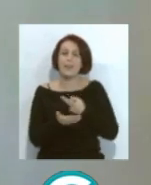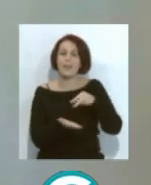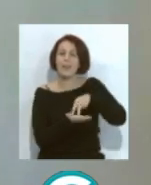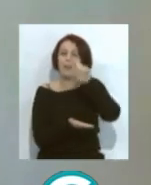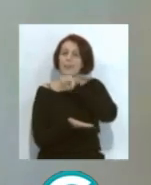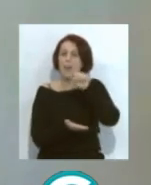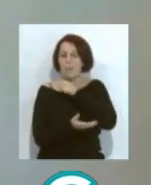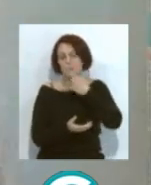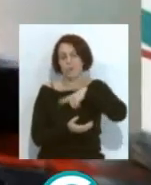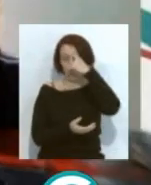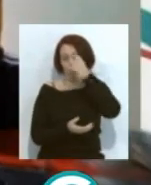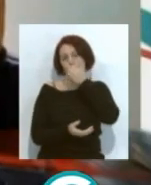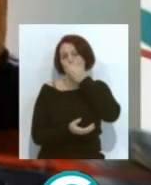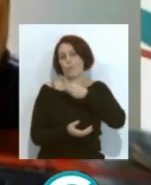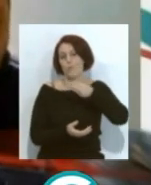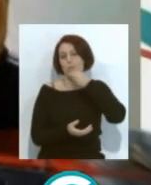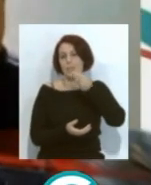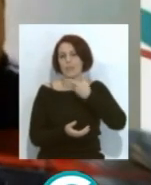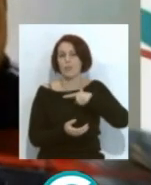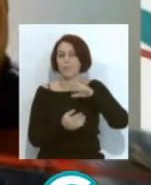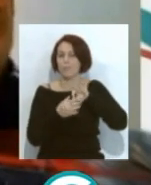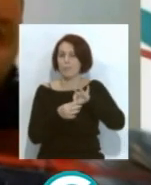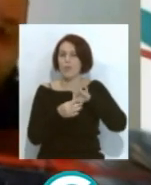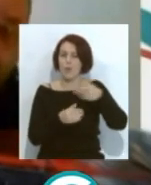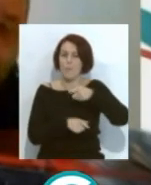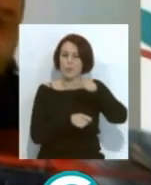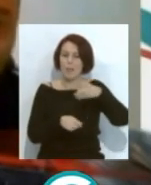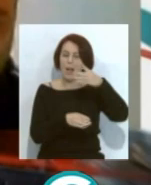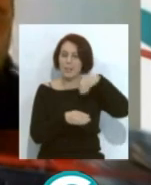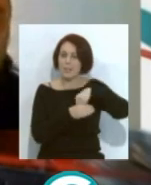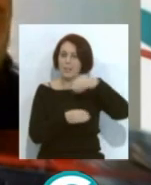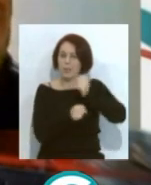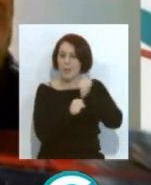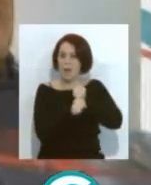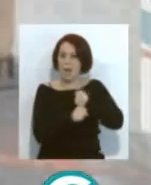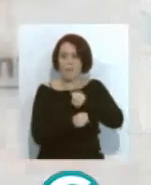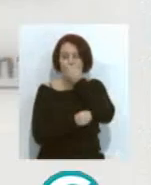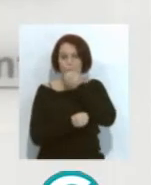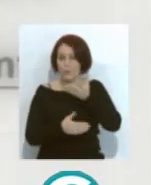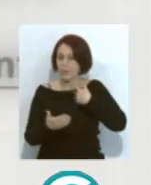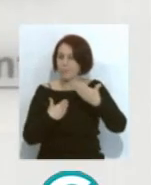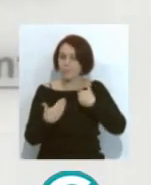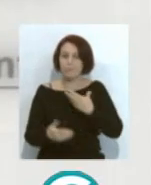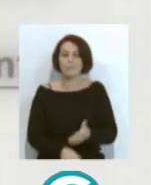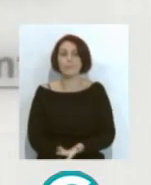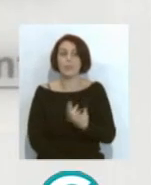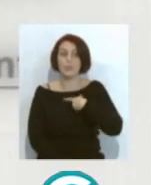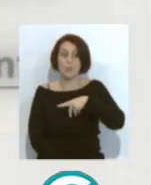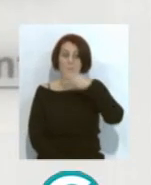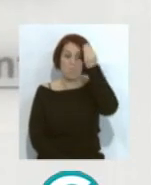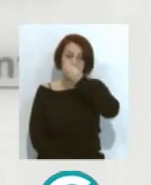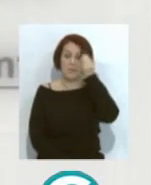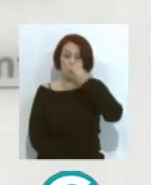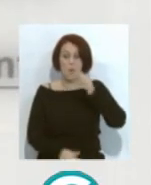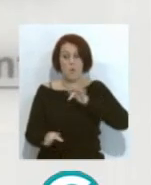relación con el personal del teatro y demás. Y bueno, y entendíamos que ya que en el Falla